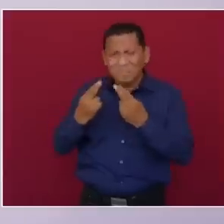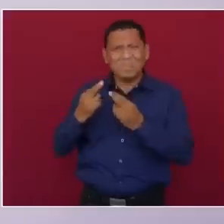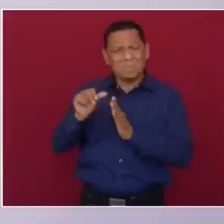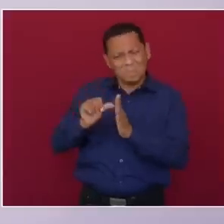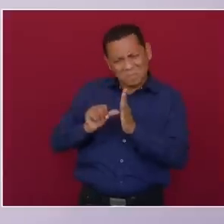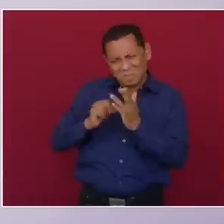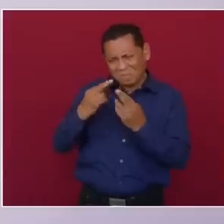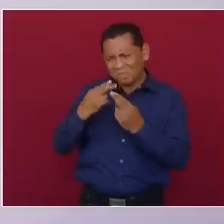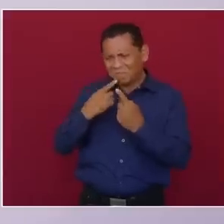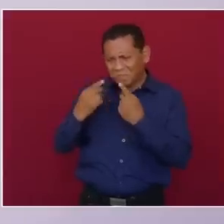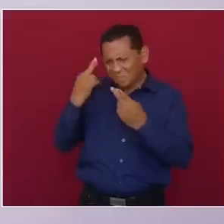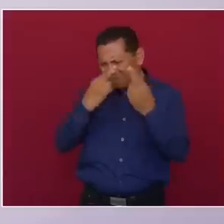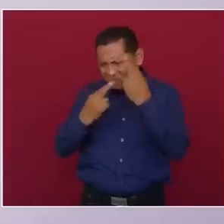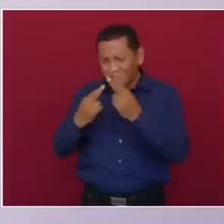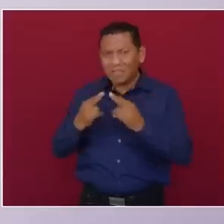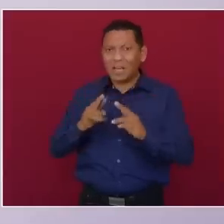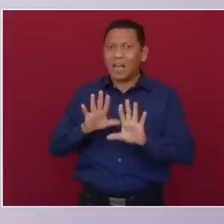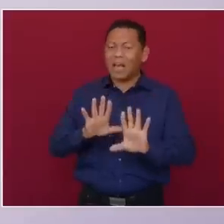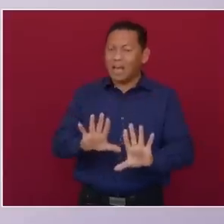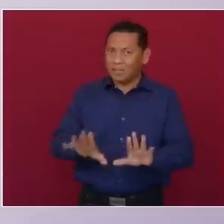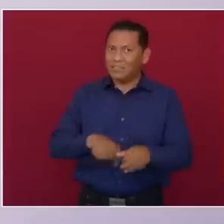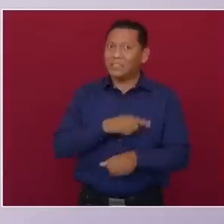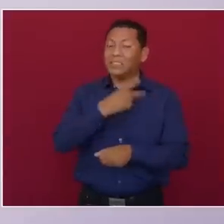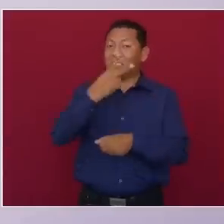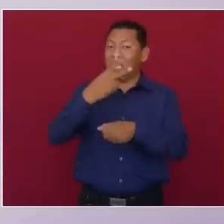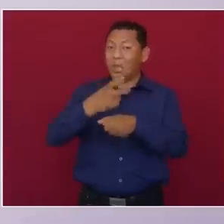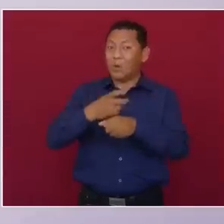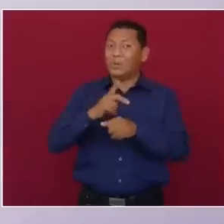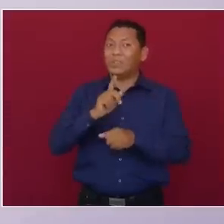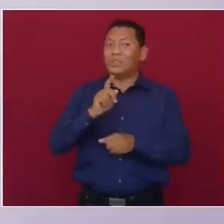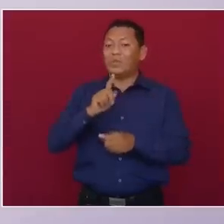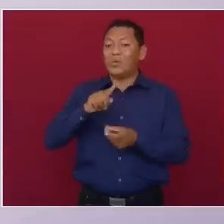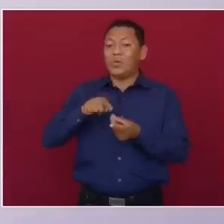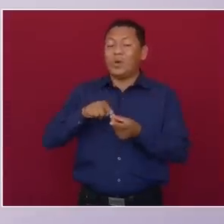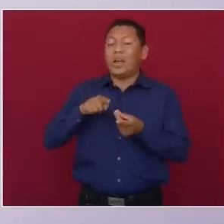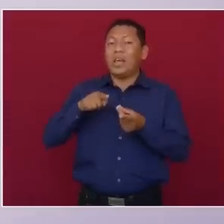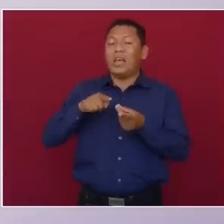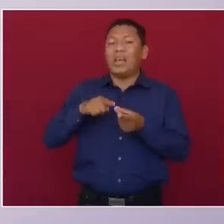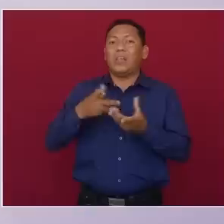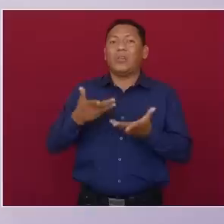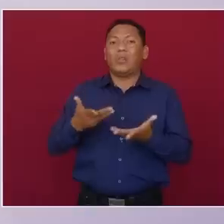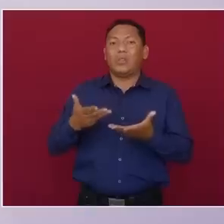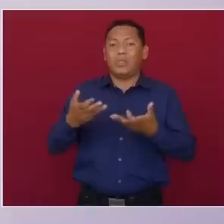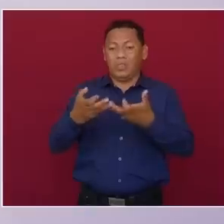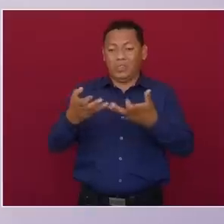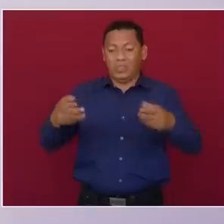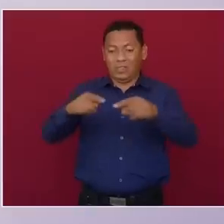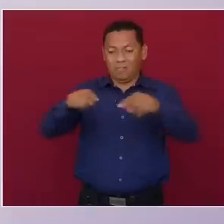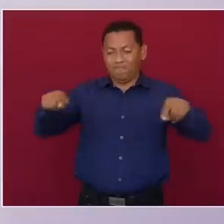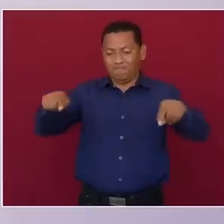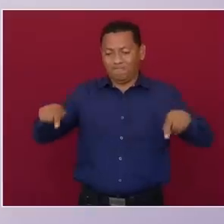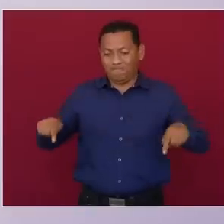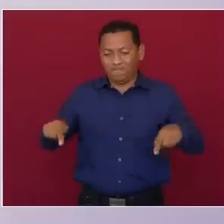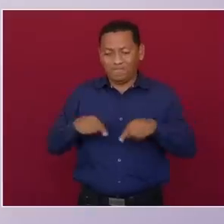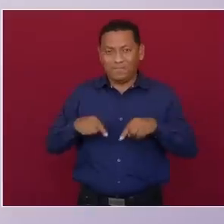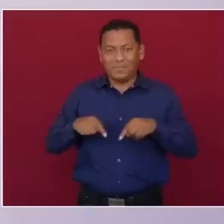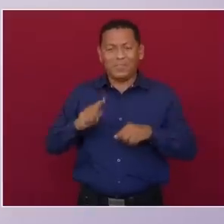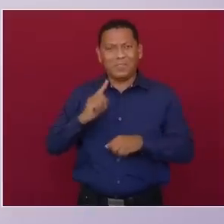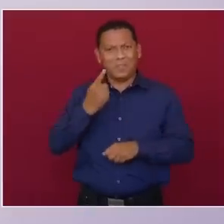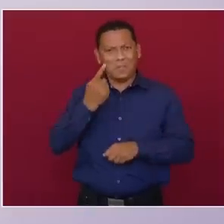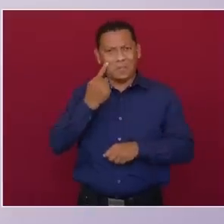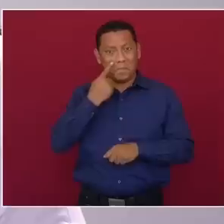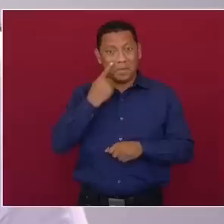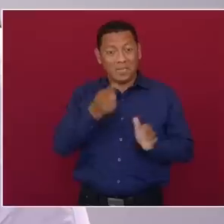tarea fue encontrar el terreno donde construir esta magna obra. Cabe señalar que todo esto ocurría